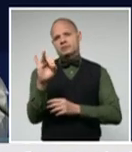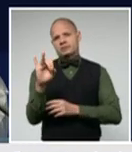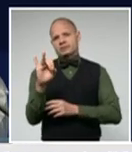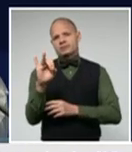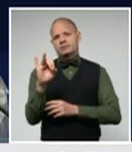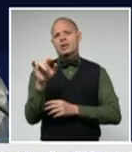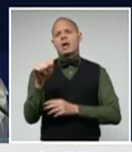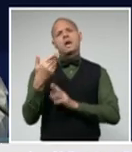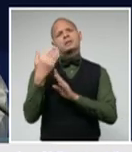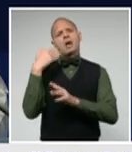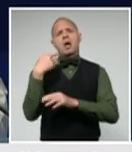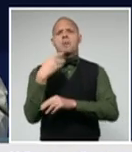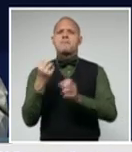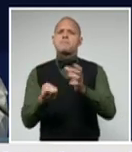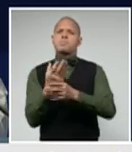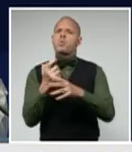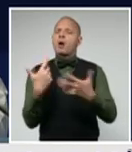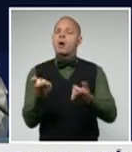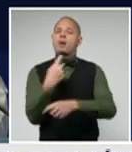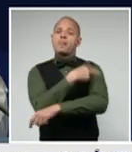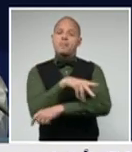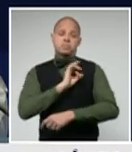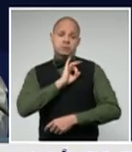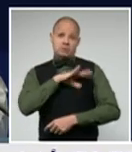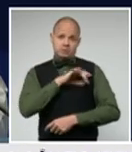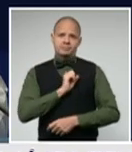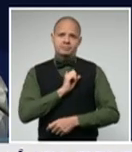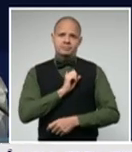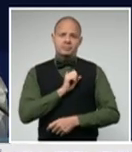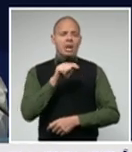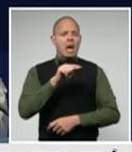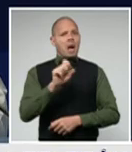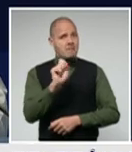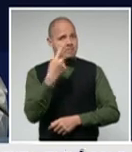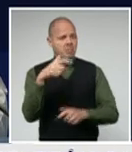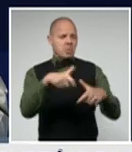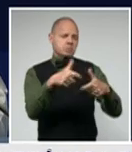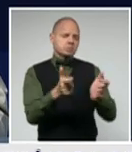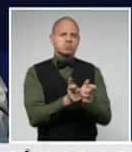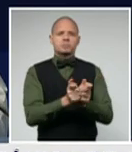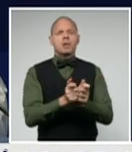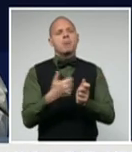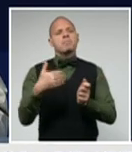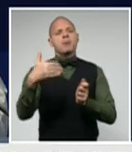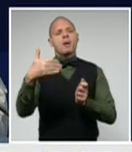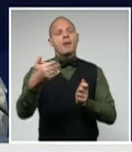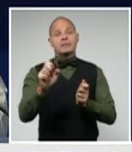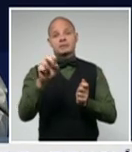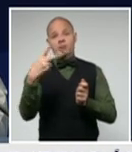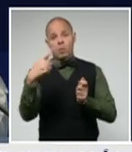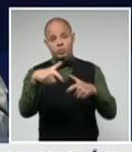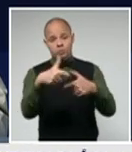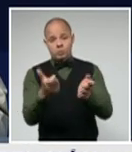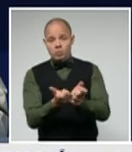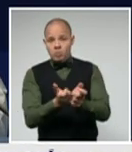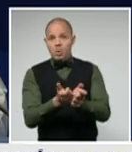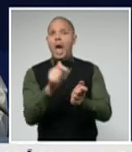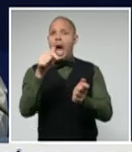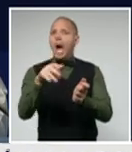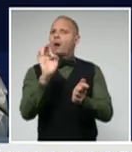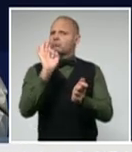el segundo congreso, por iniciativa del presidente de la organización, se propuso que se tomara ese